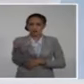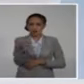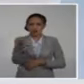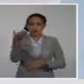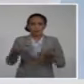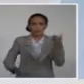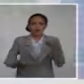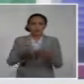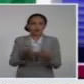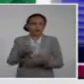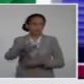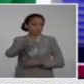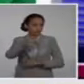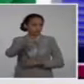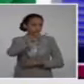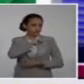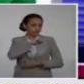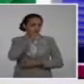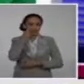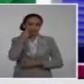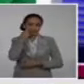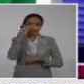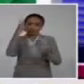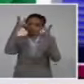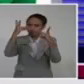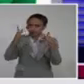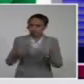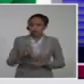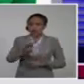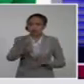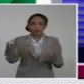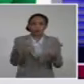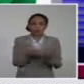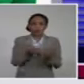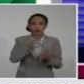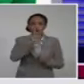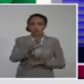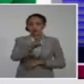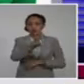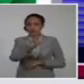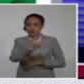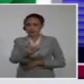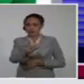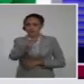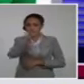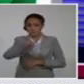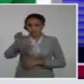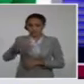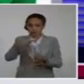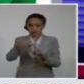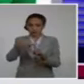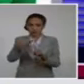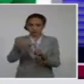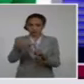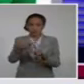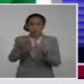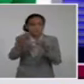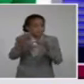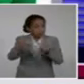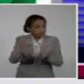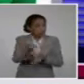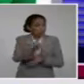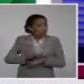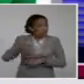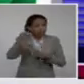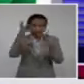día anterior. Ahí tienen ustedes la cifra, 4.826 casos activos. No obstante, una cifra